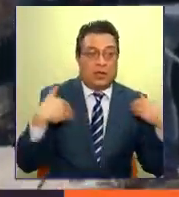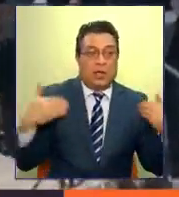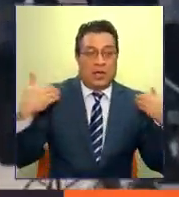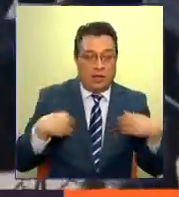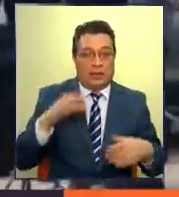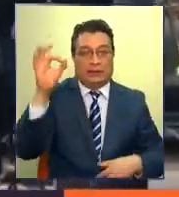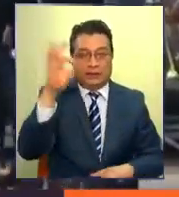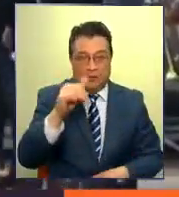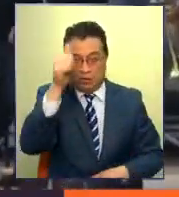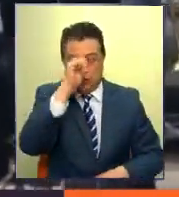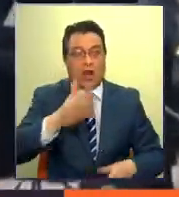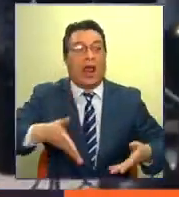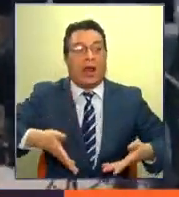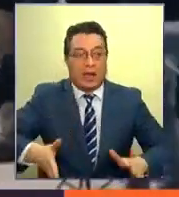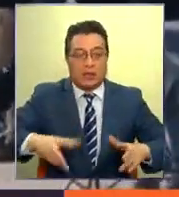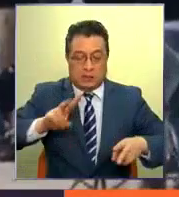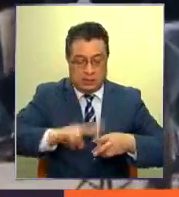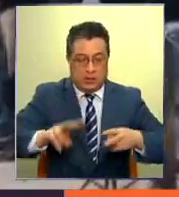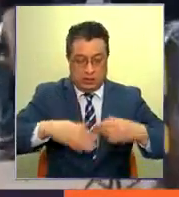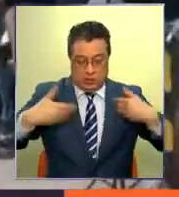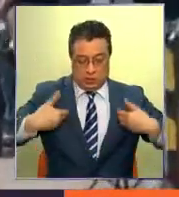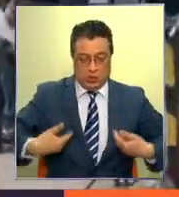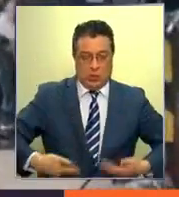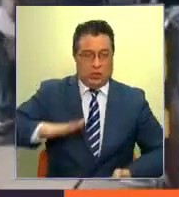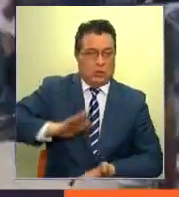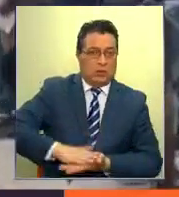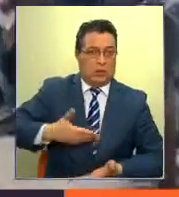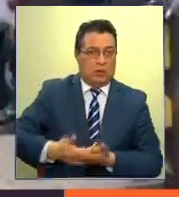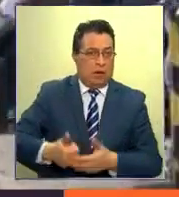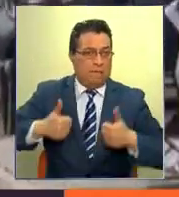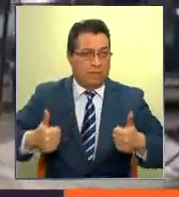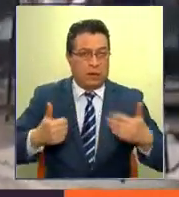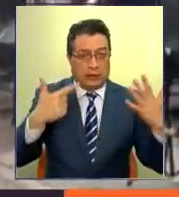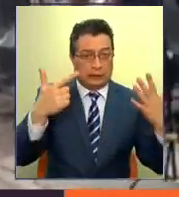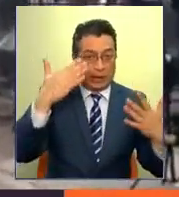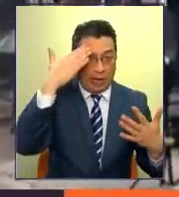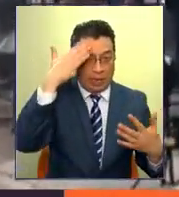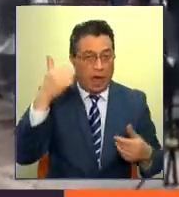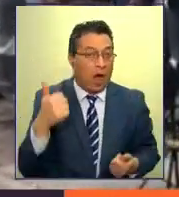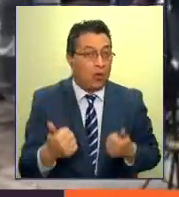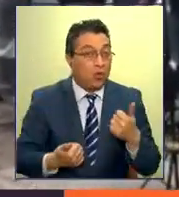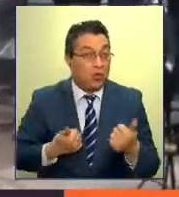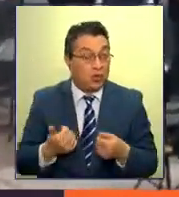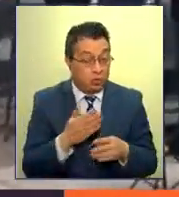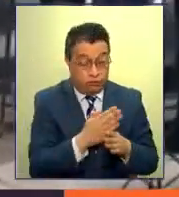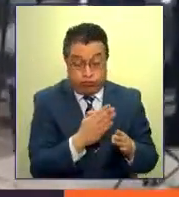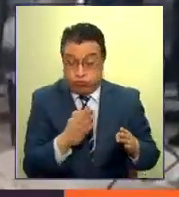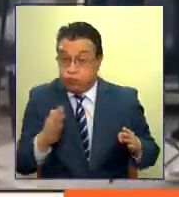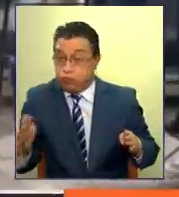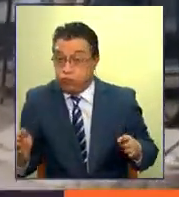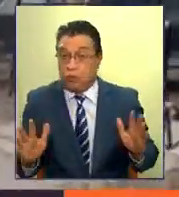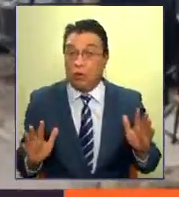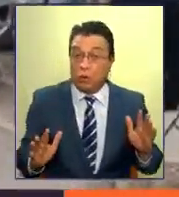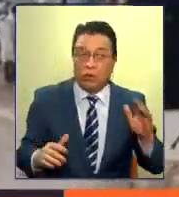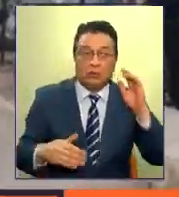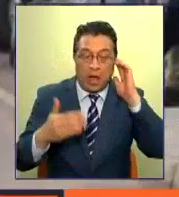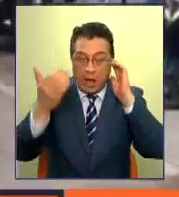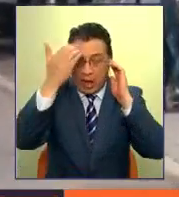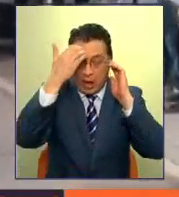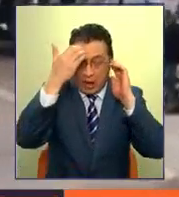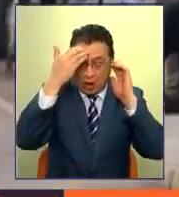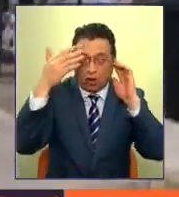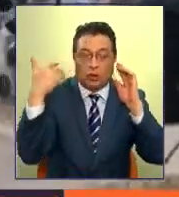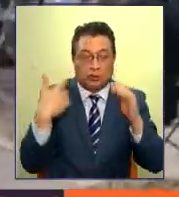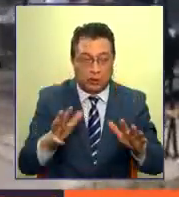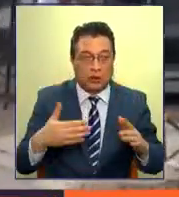semana en las calles para estar físicamente impecables para los 7 días que dura la fiesta de La Tirana. En agosto comenzamos con la